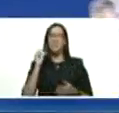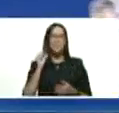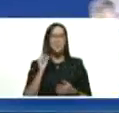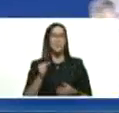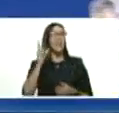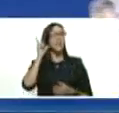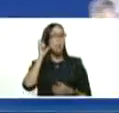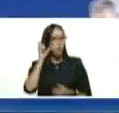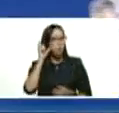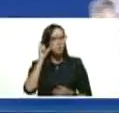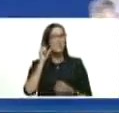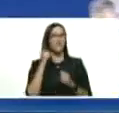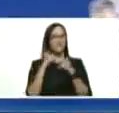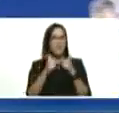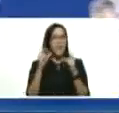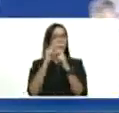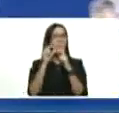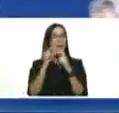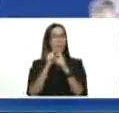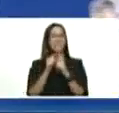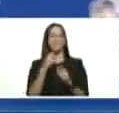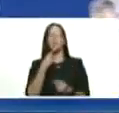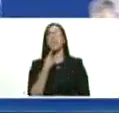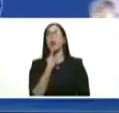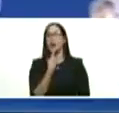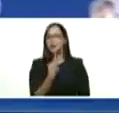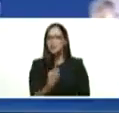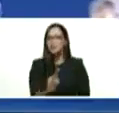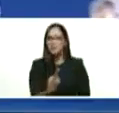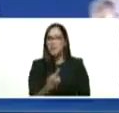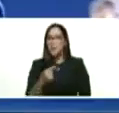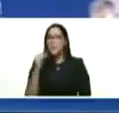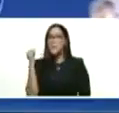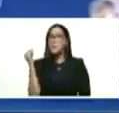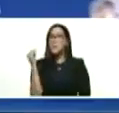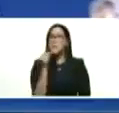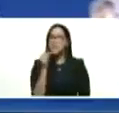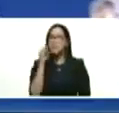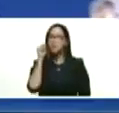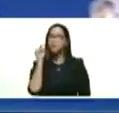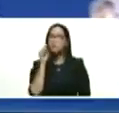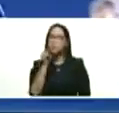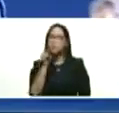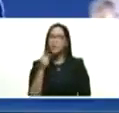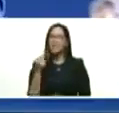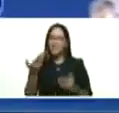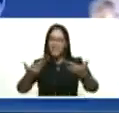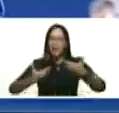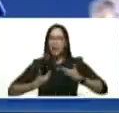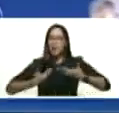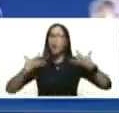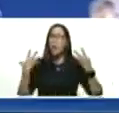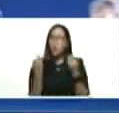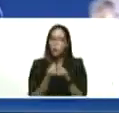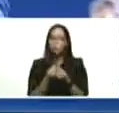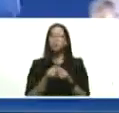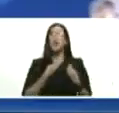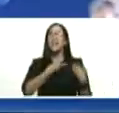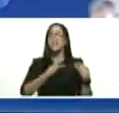escucha bien las palabras que voy a conjugar. Mínimo, tú me tienes que garantizar, junto a la